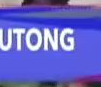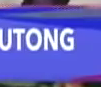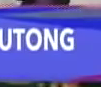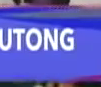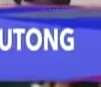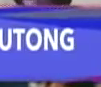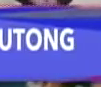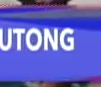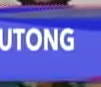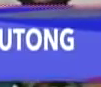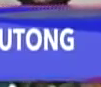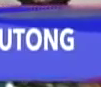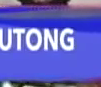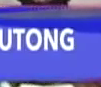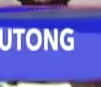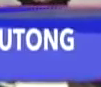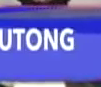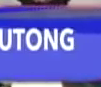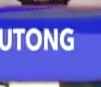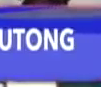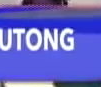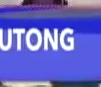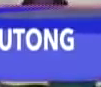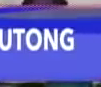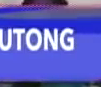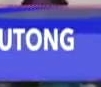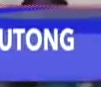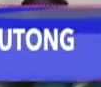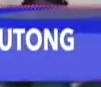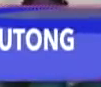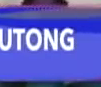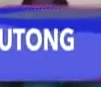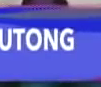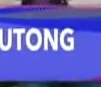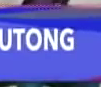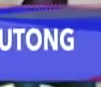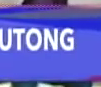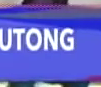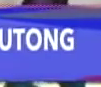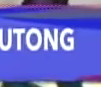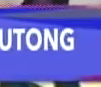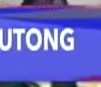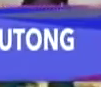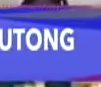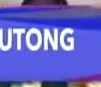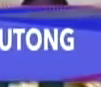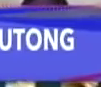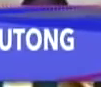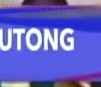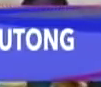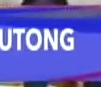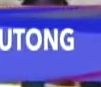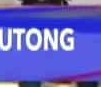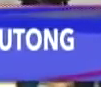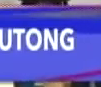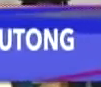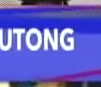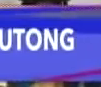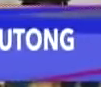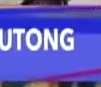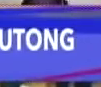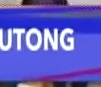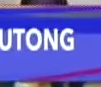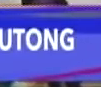Yutón, en compañía de nuestros trabajadores y trabajadoras y los representantes de Yutón China,